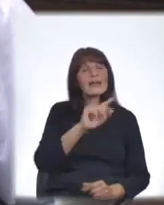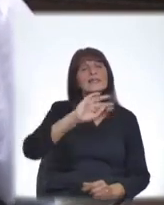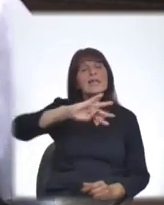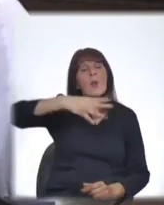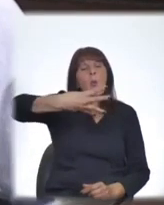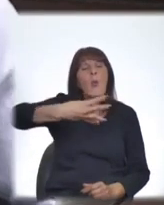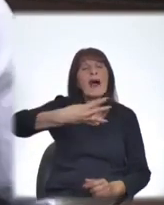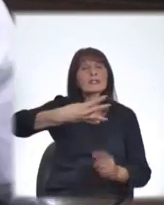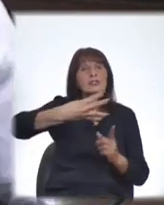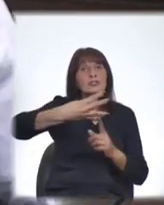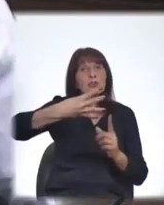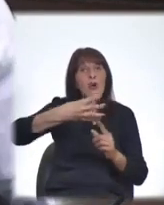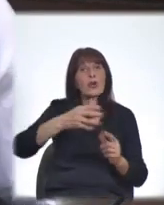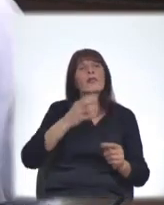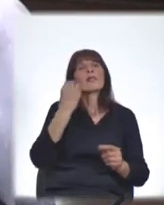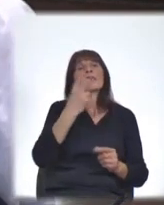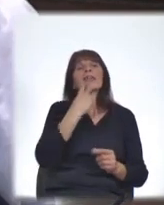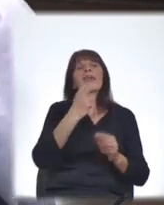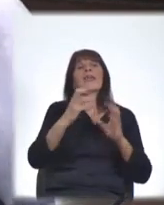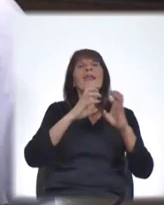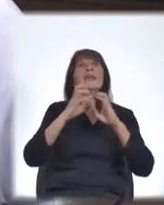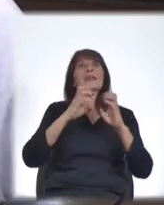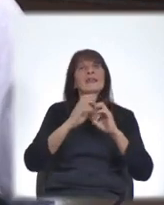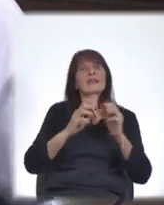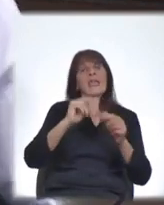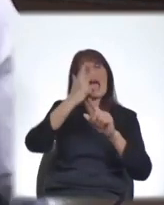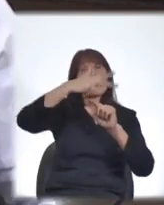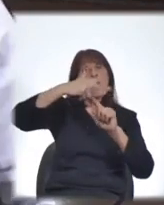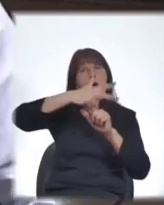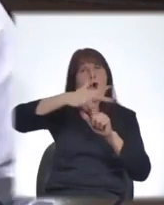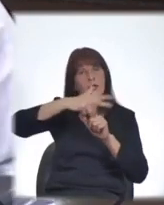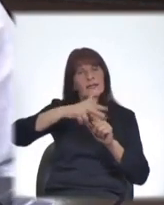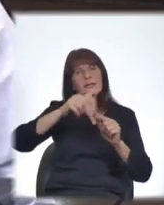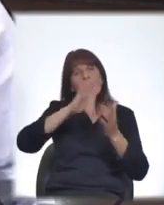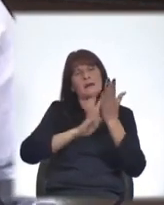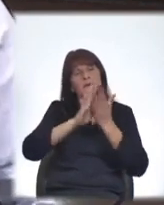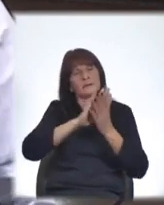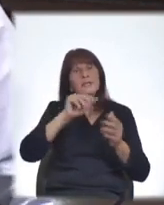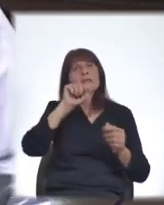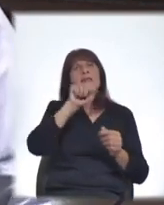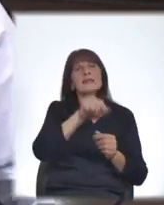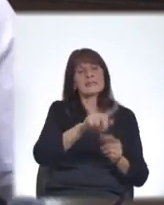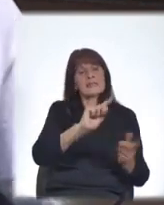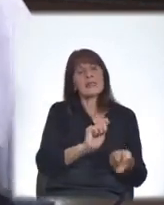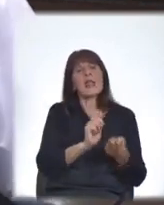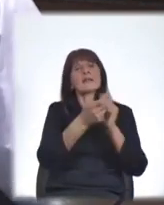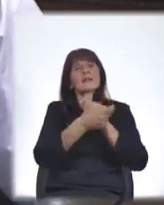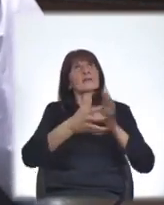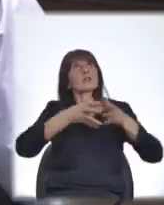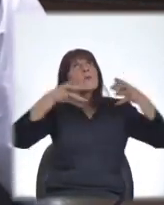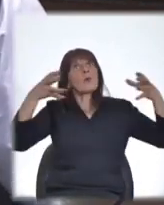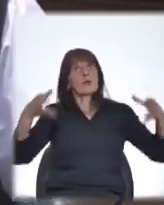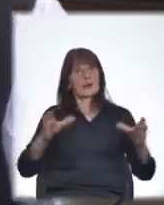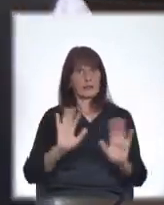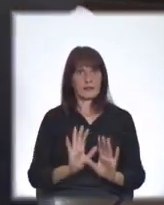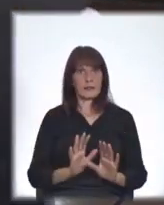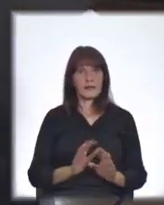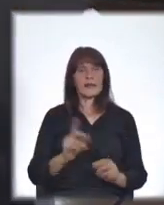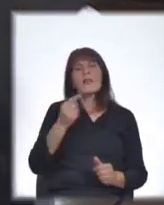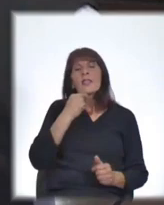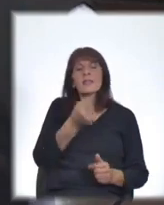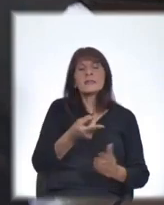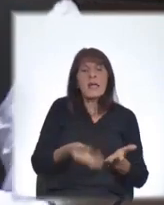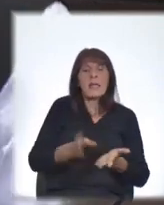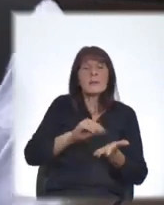mundo en generación de energía eléctrica a través de energía eólica y solar y que eso ha sido una revolución y una transformación enorme. Dice